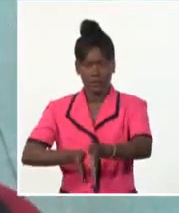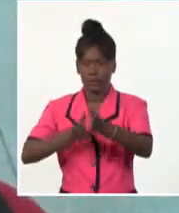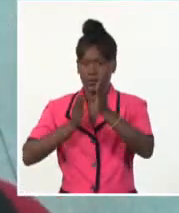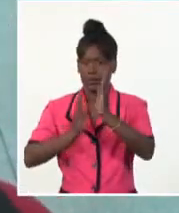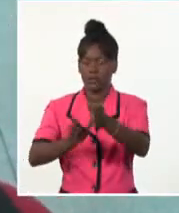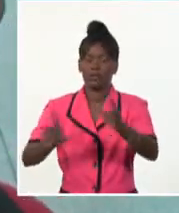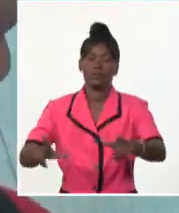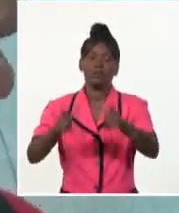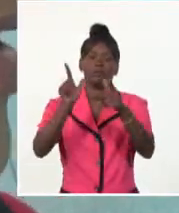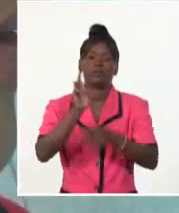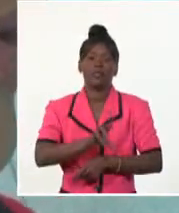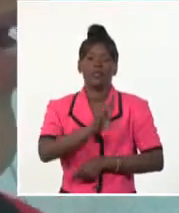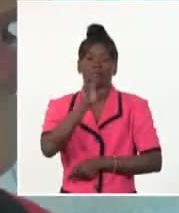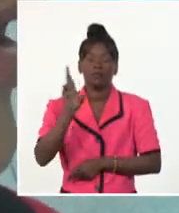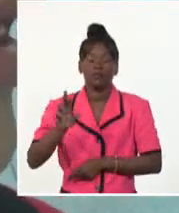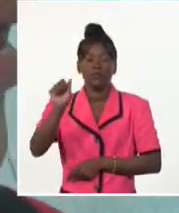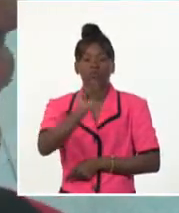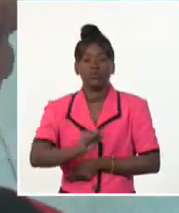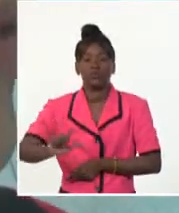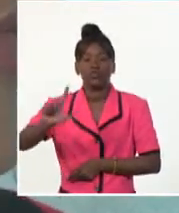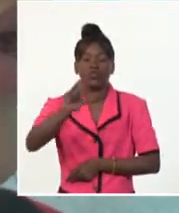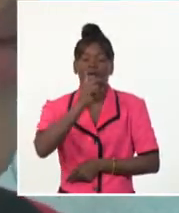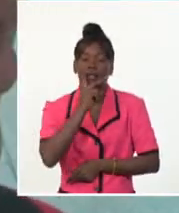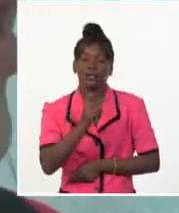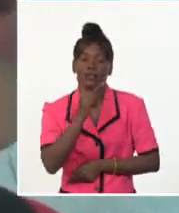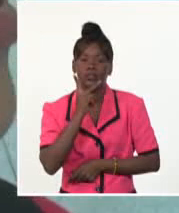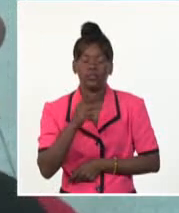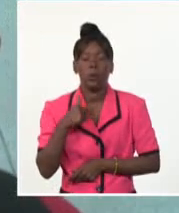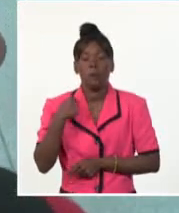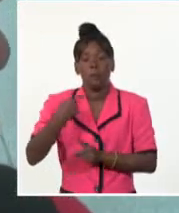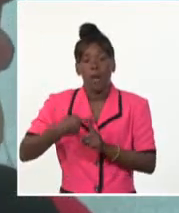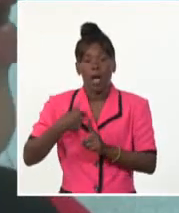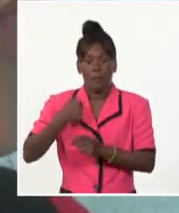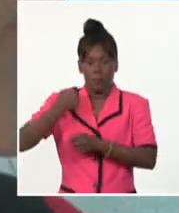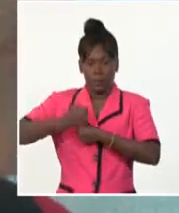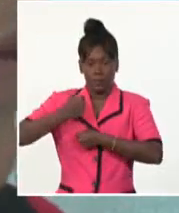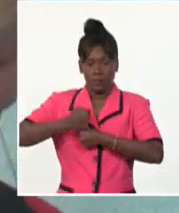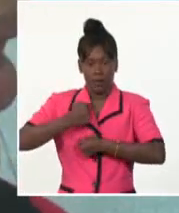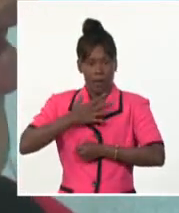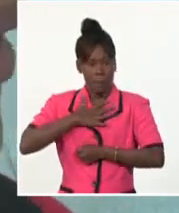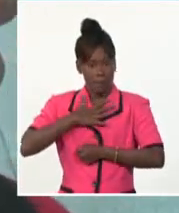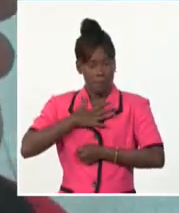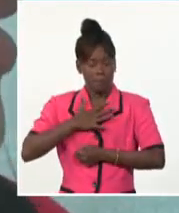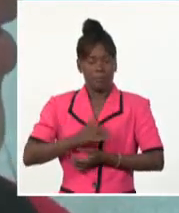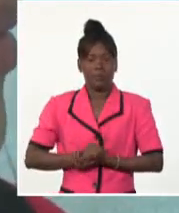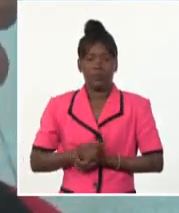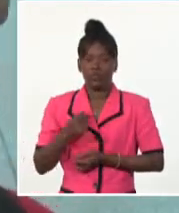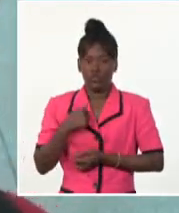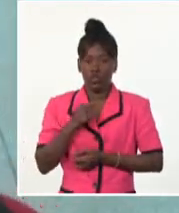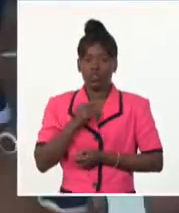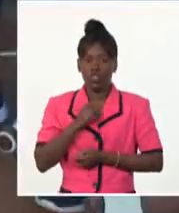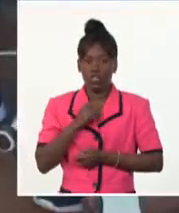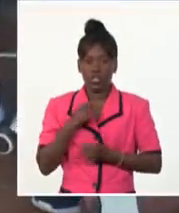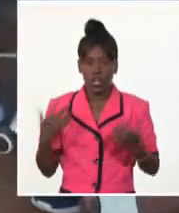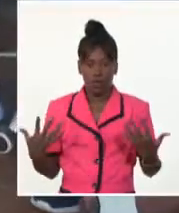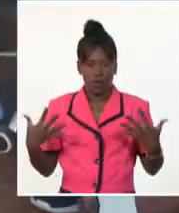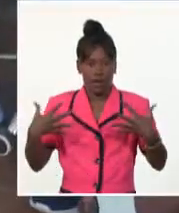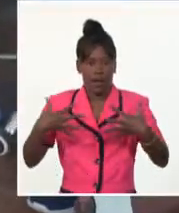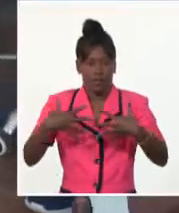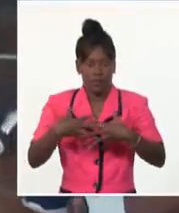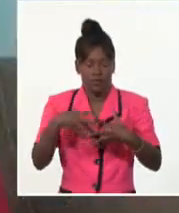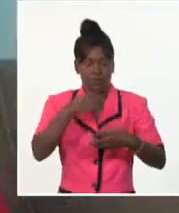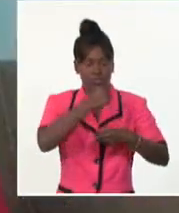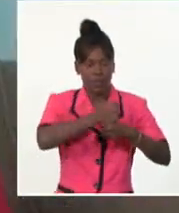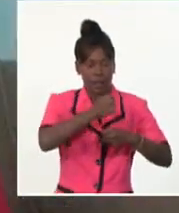revolución, con la tarea de la sociedad, con la tarea de mi centro laboral. Todo lo voy a llevar parejo y con